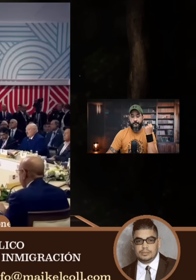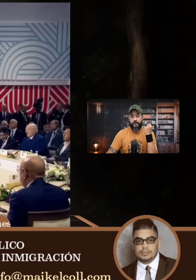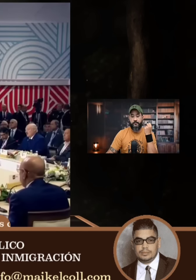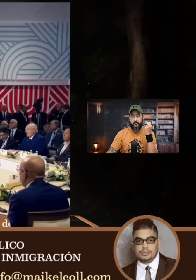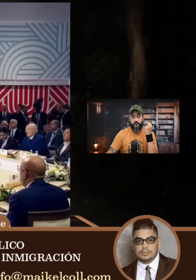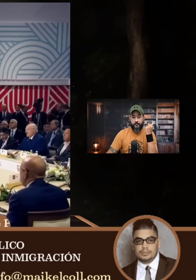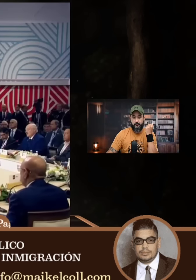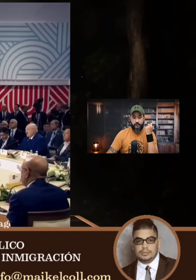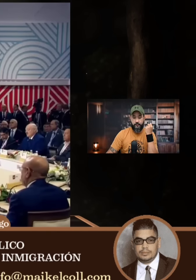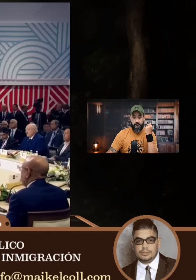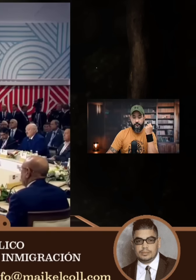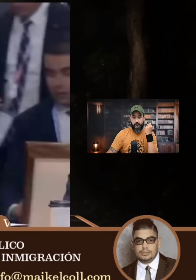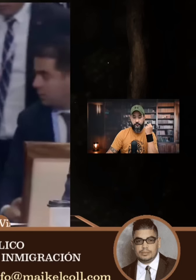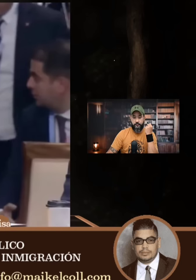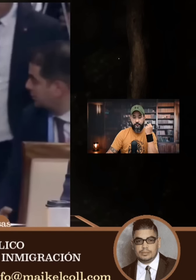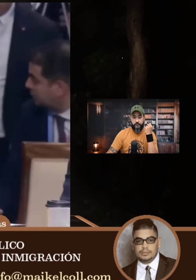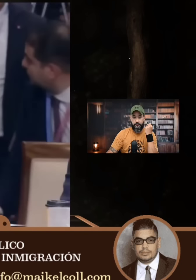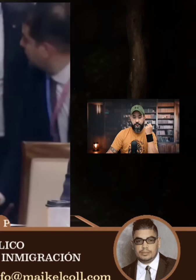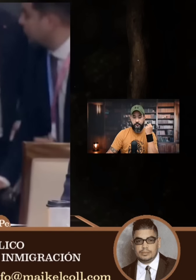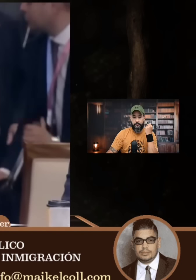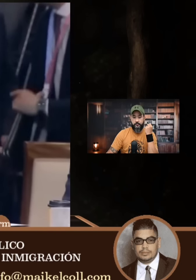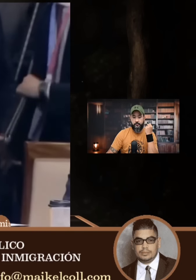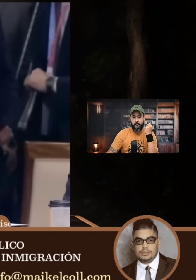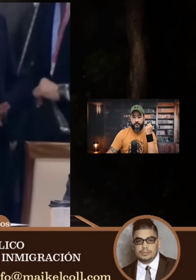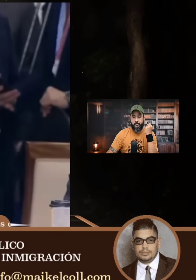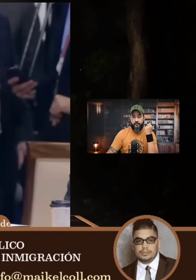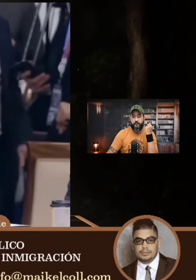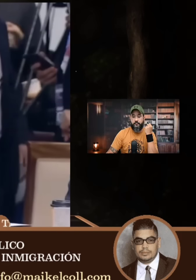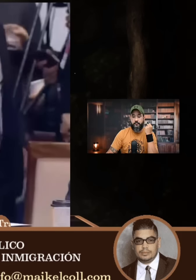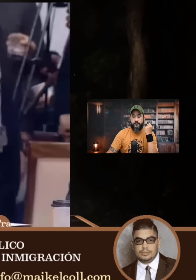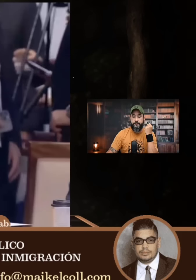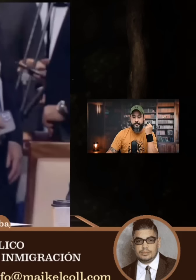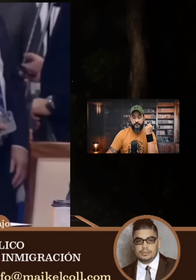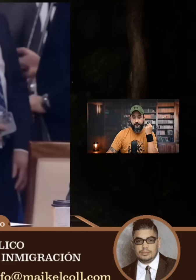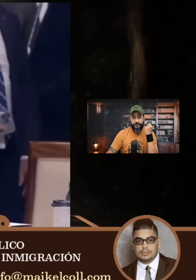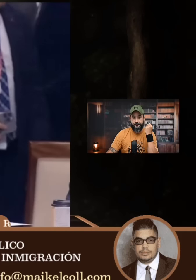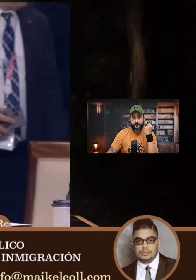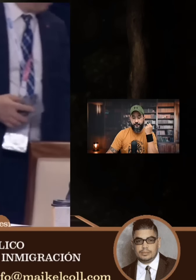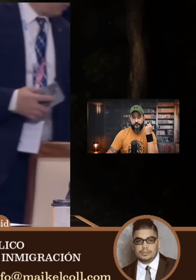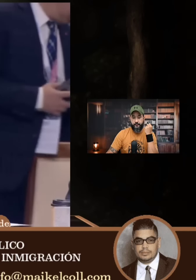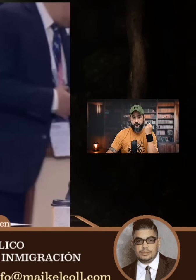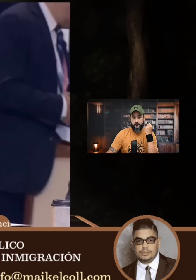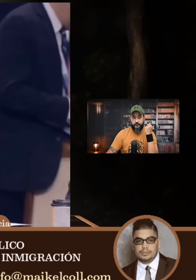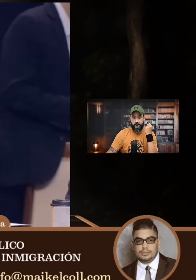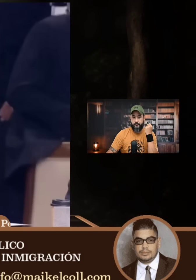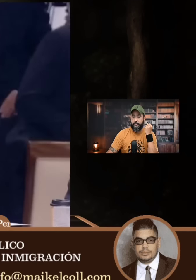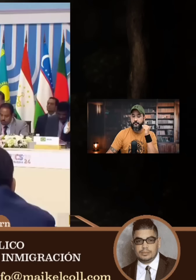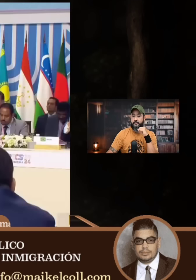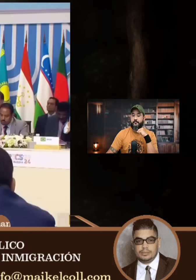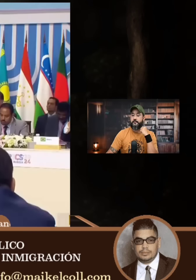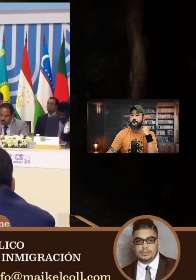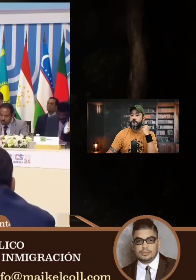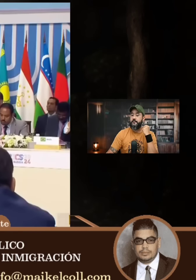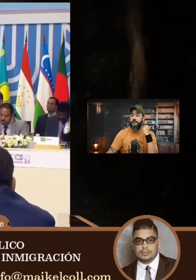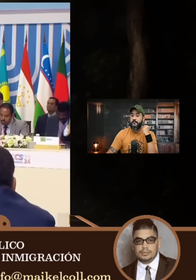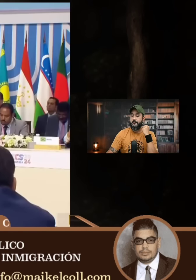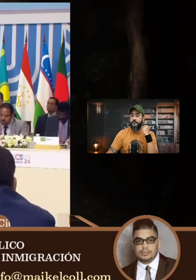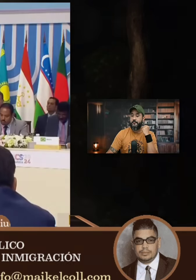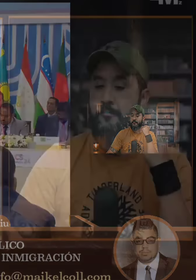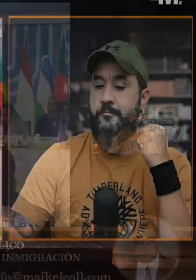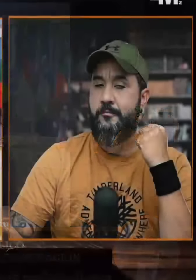realizó en la ciudad rusa de el gobierno dec consider el acto como una agresión y gesto hostil contra el país y tildó de